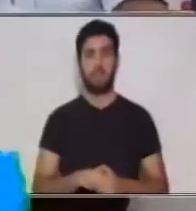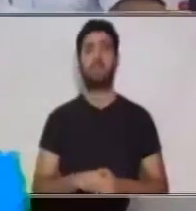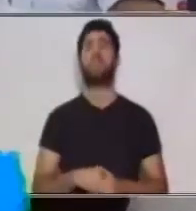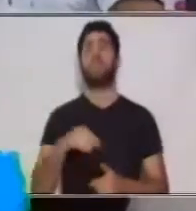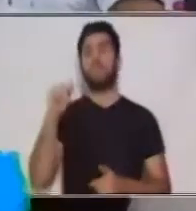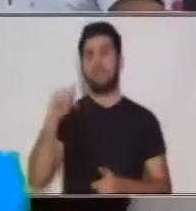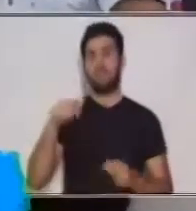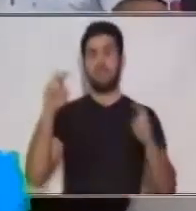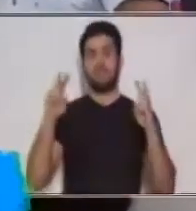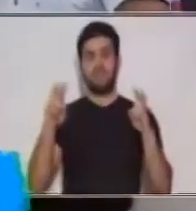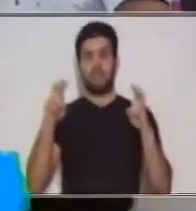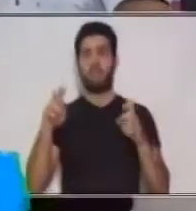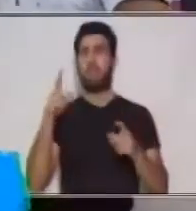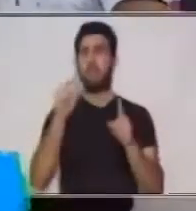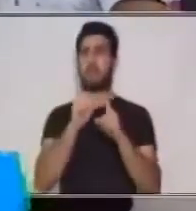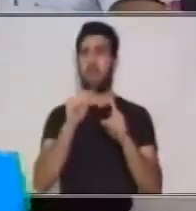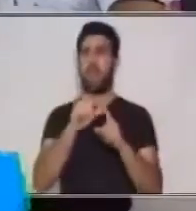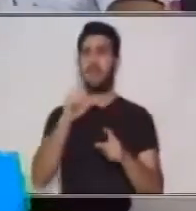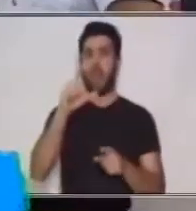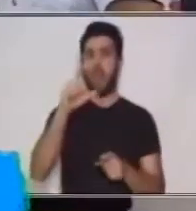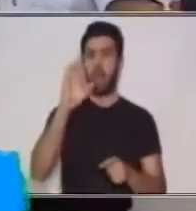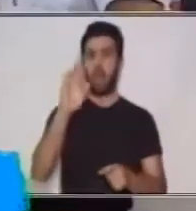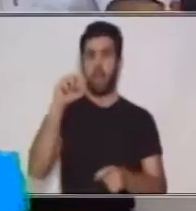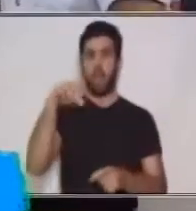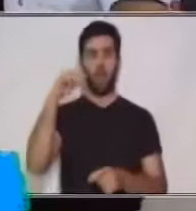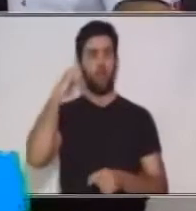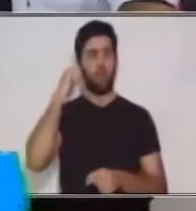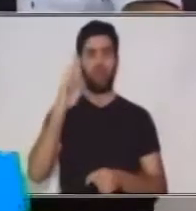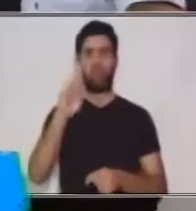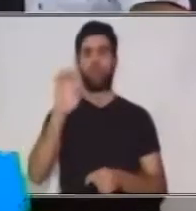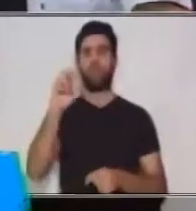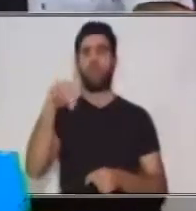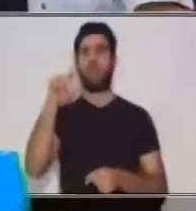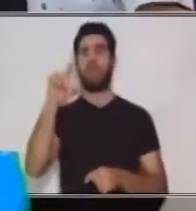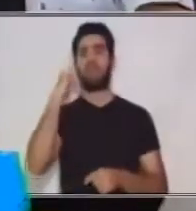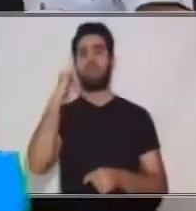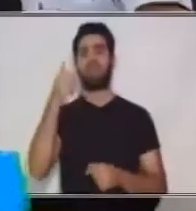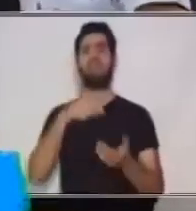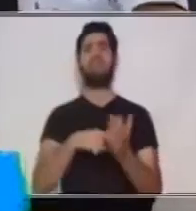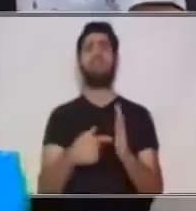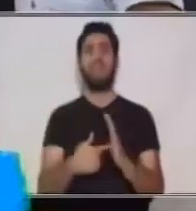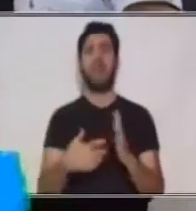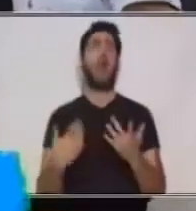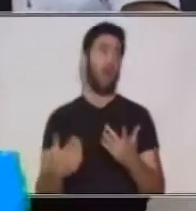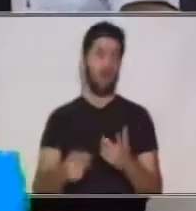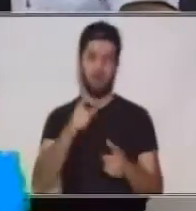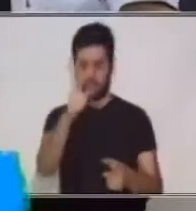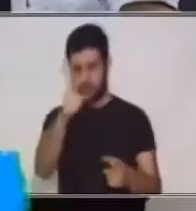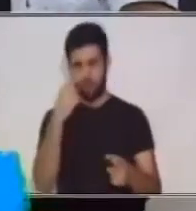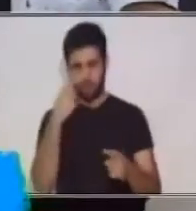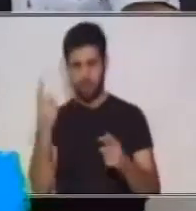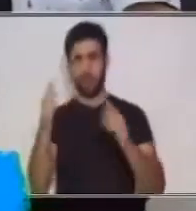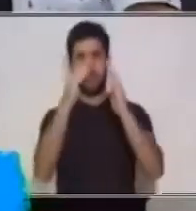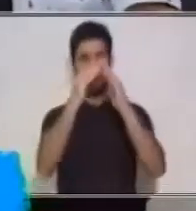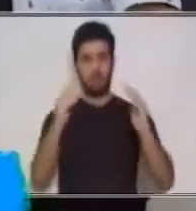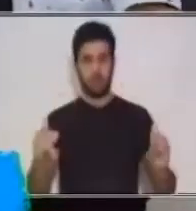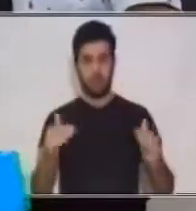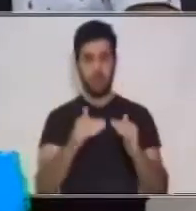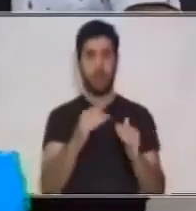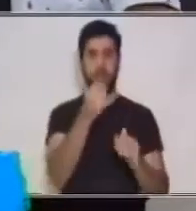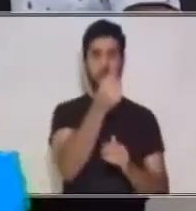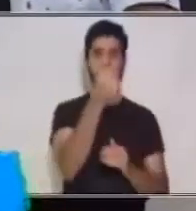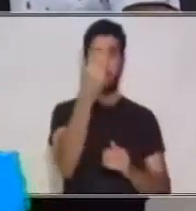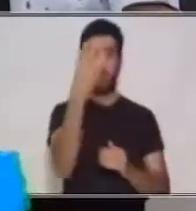a ser aquello que va a tener las mismas medidas con los mismos ángulos, ¿sí? Hay que tener mucho